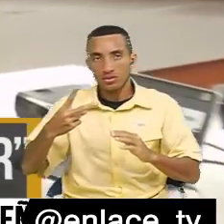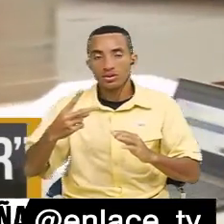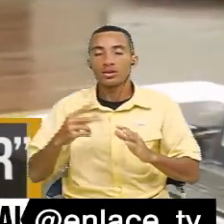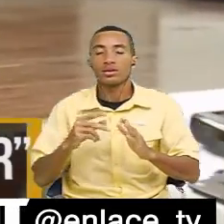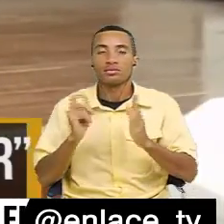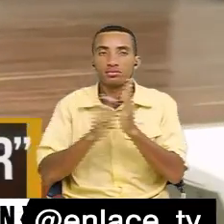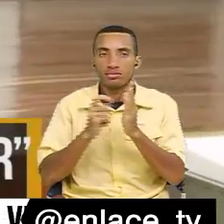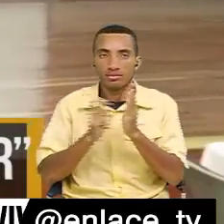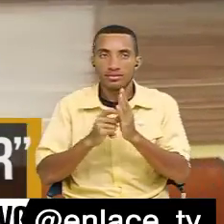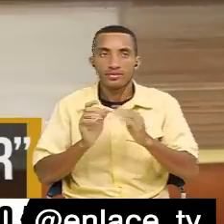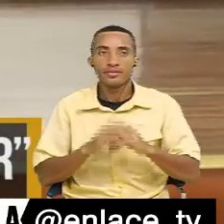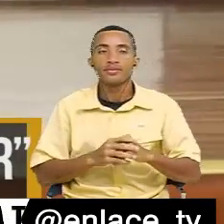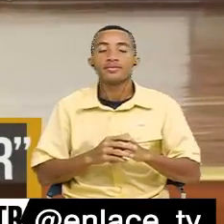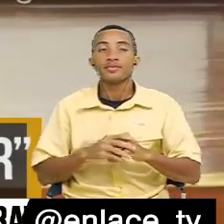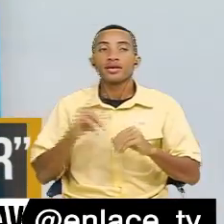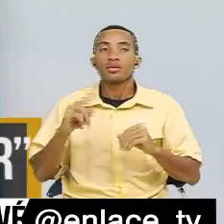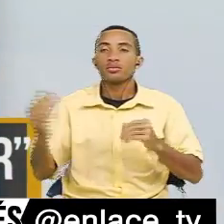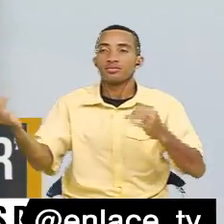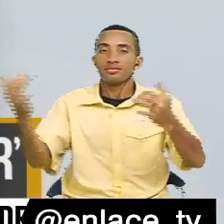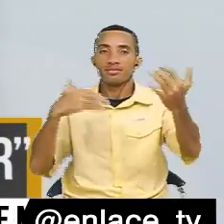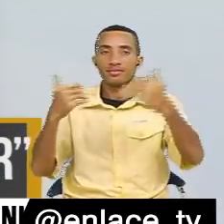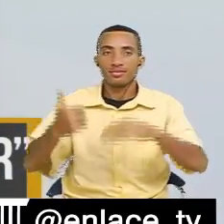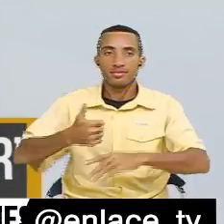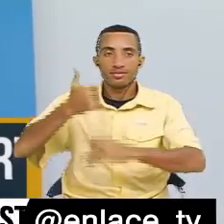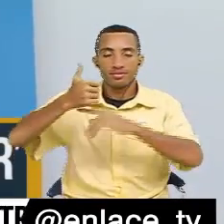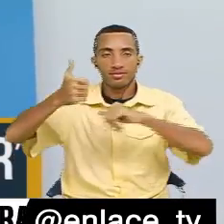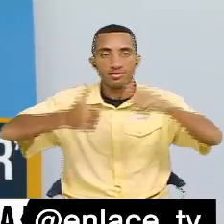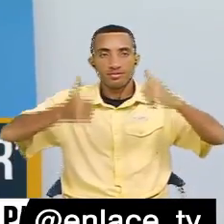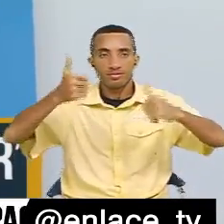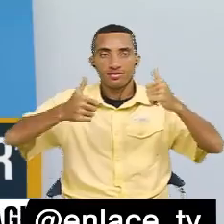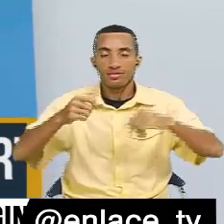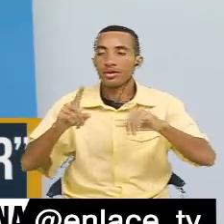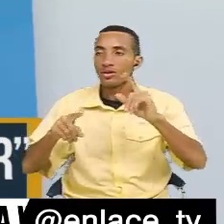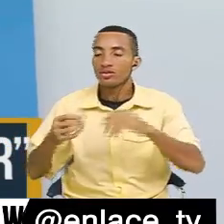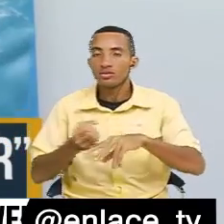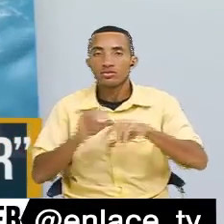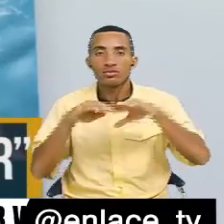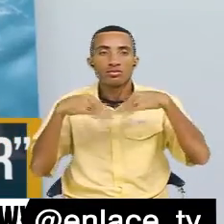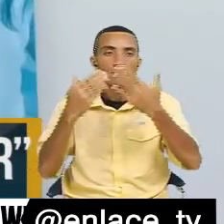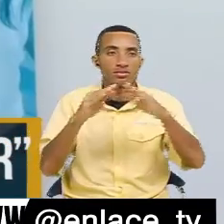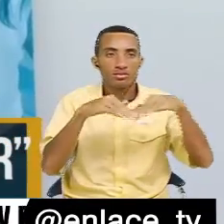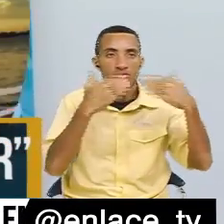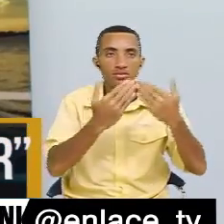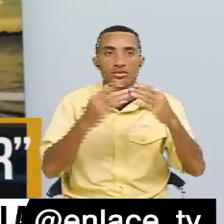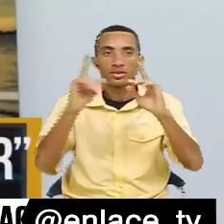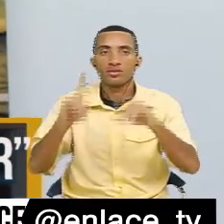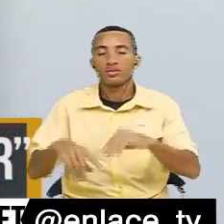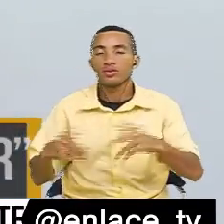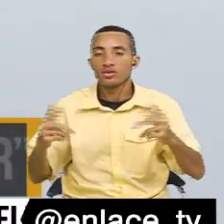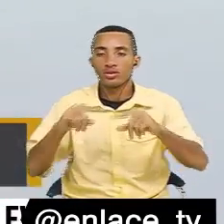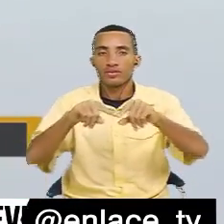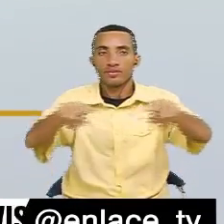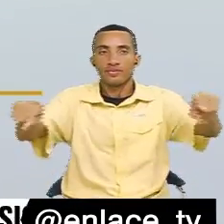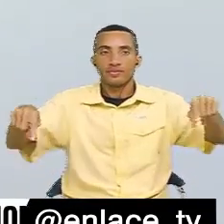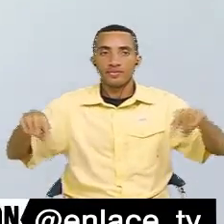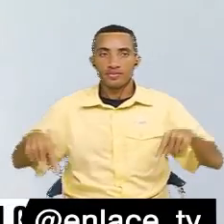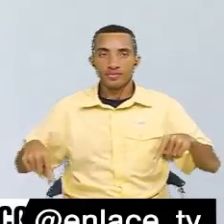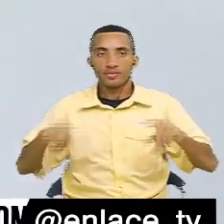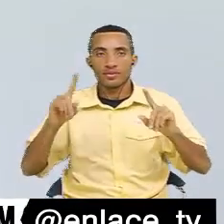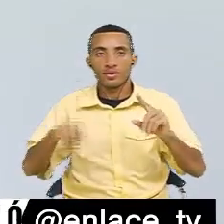Al evento, que agrupó diferentes autoridades de la ciudad, sectores académicos, entre otros, se cumplió en el auditorio de la Universidad Cooperativa